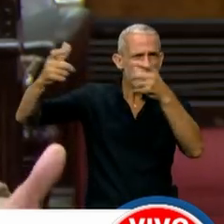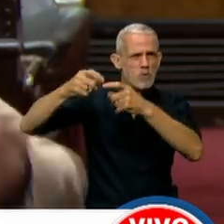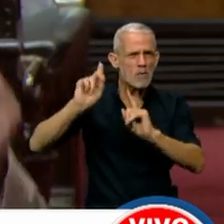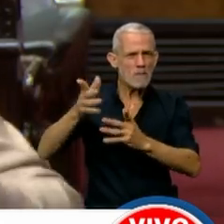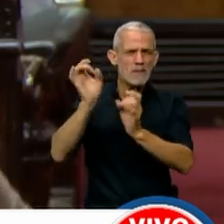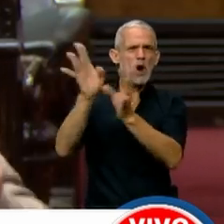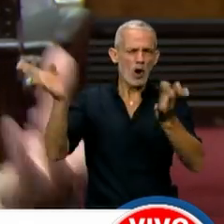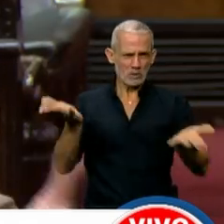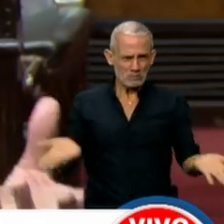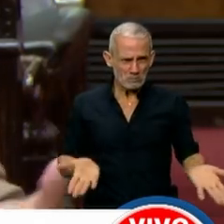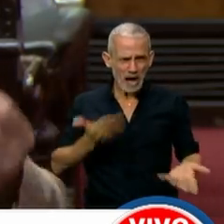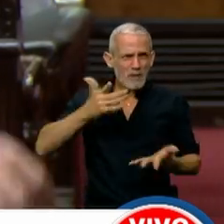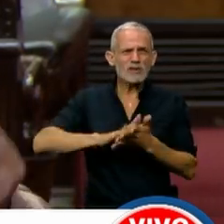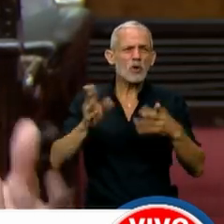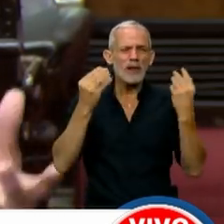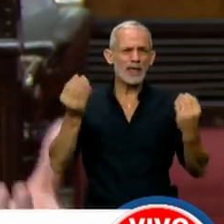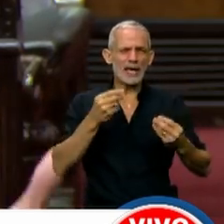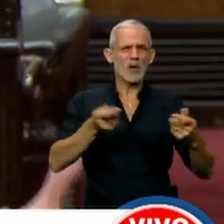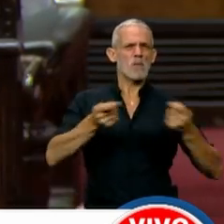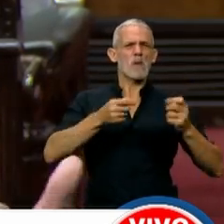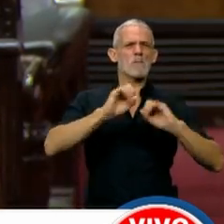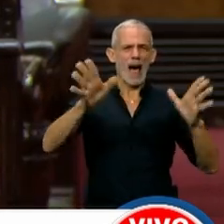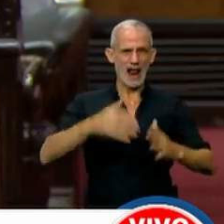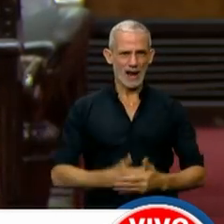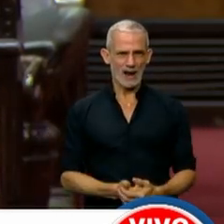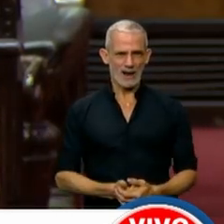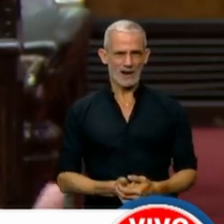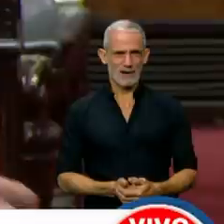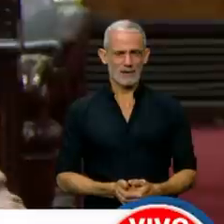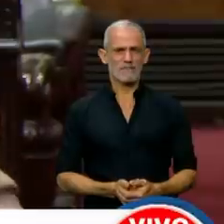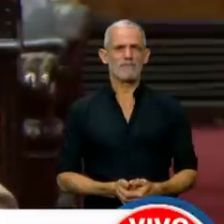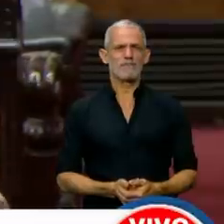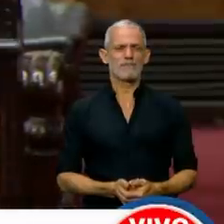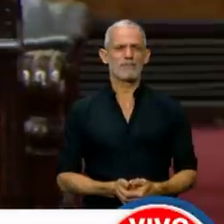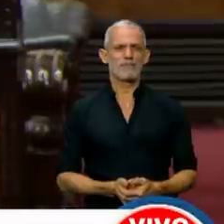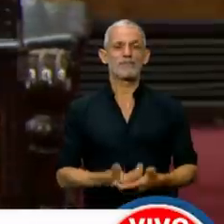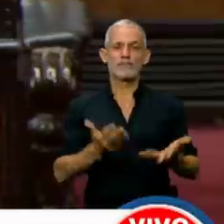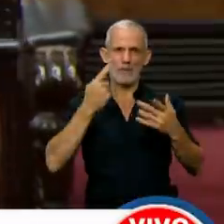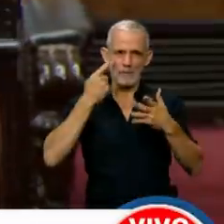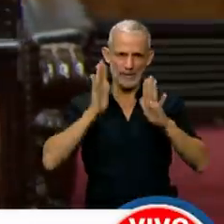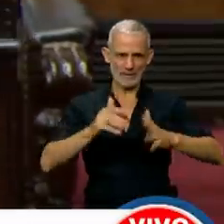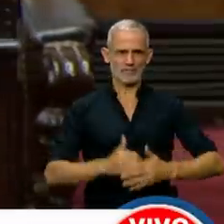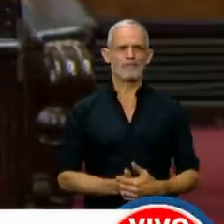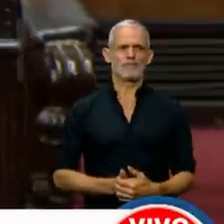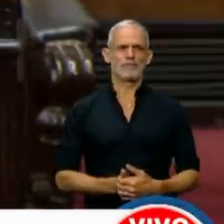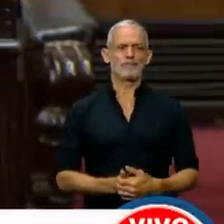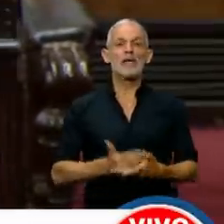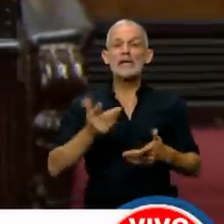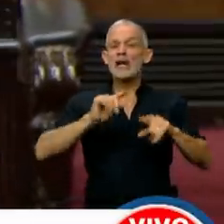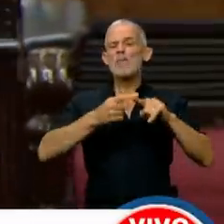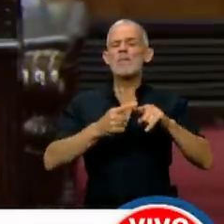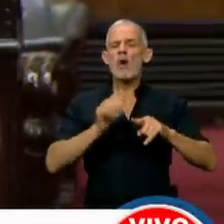de qué me hablan de mala gestión de la pandemia miren en